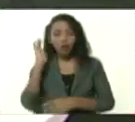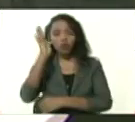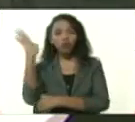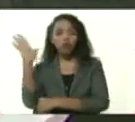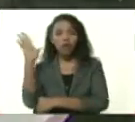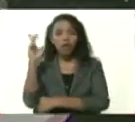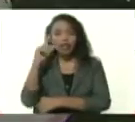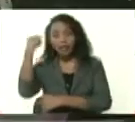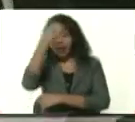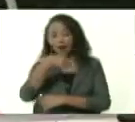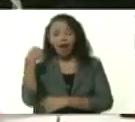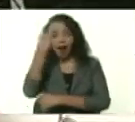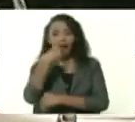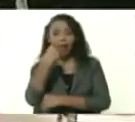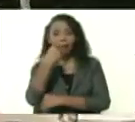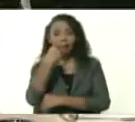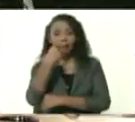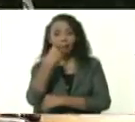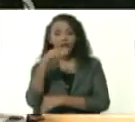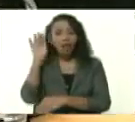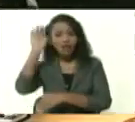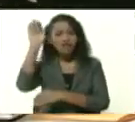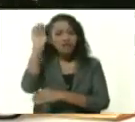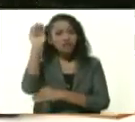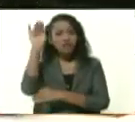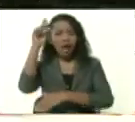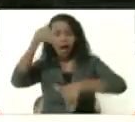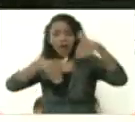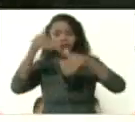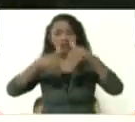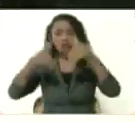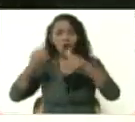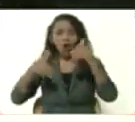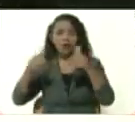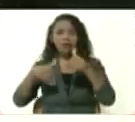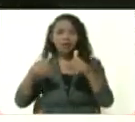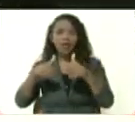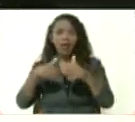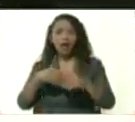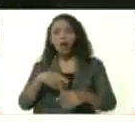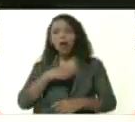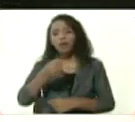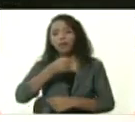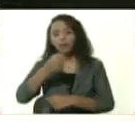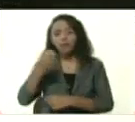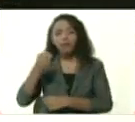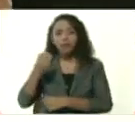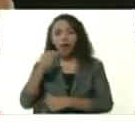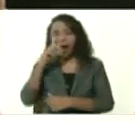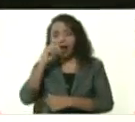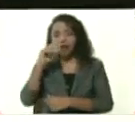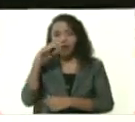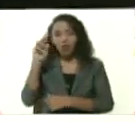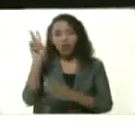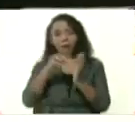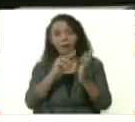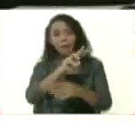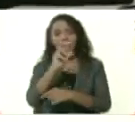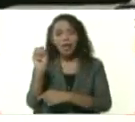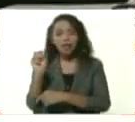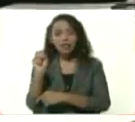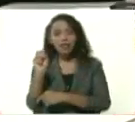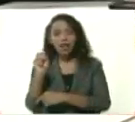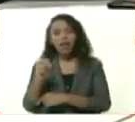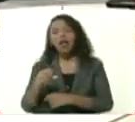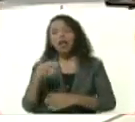a lo que son las futuras elecciones electorales, tiene que ver con las parlamentarias. En el ámbito económico también se ha instalado